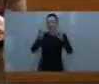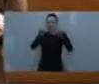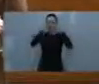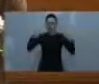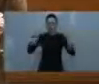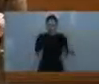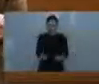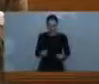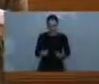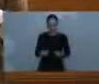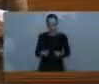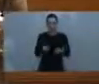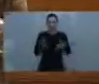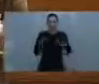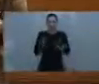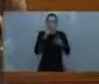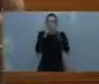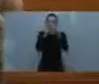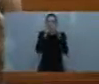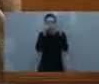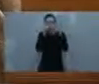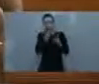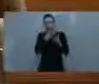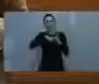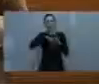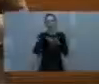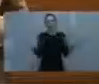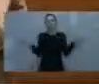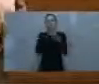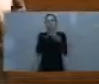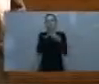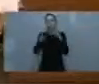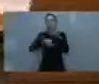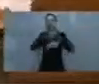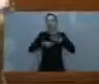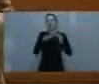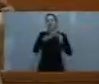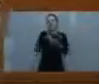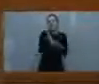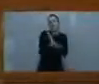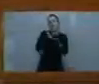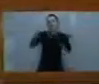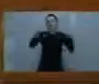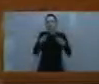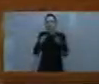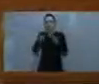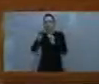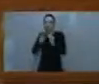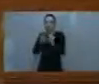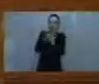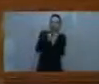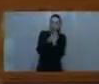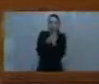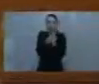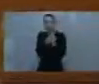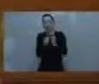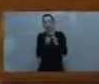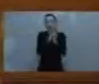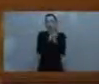presupuestaria, pues según los cálculos que hicimos en el PP, supone una variación de su presupuesto, fíjese lo que le digo,